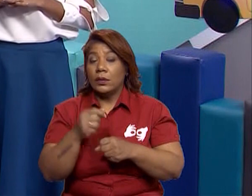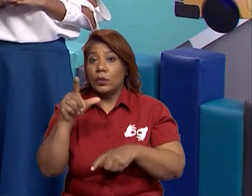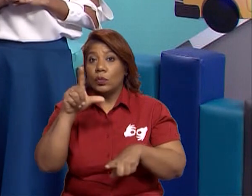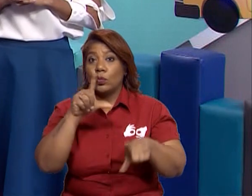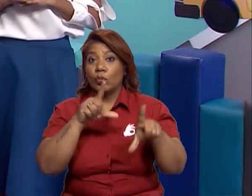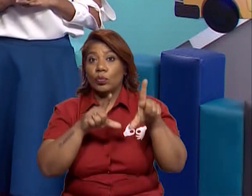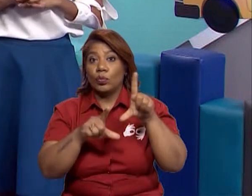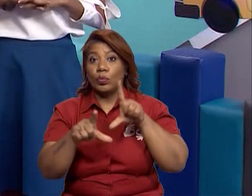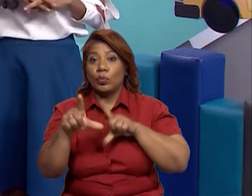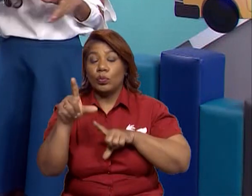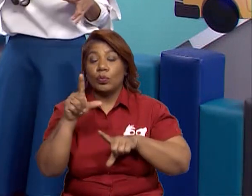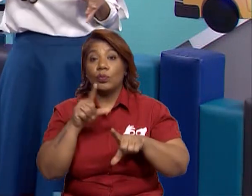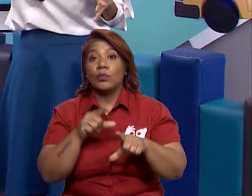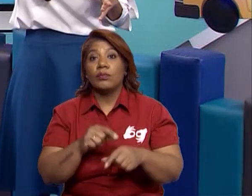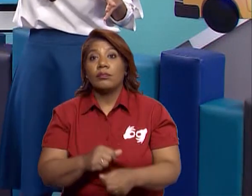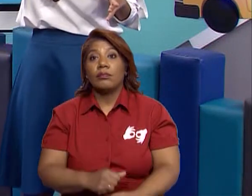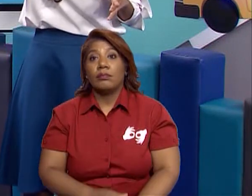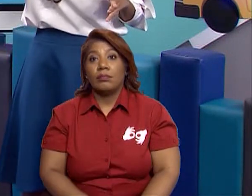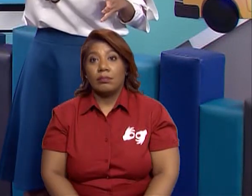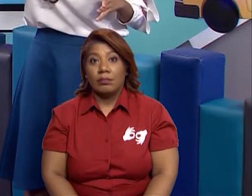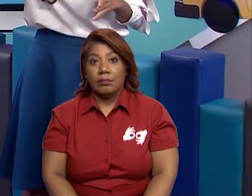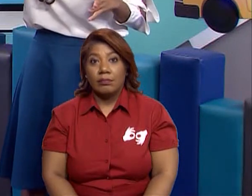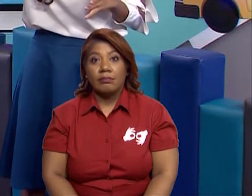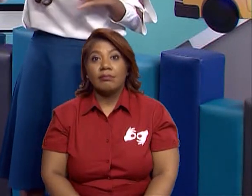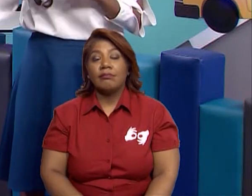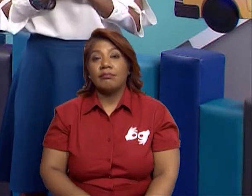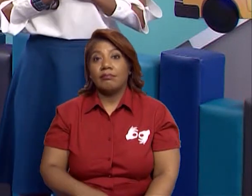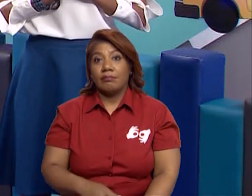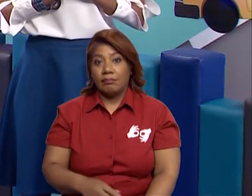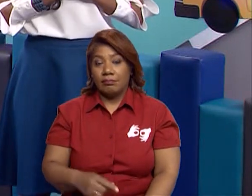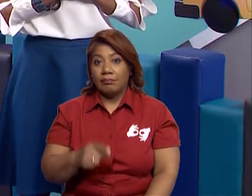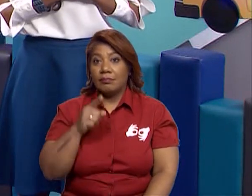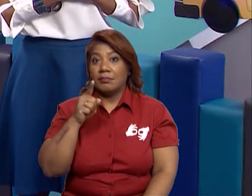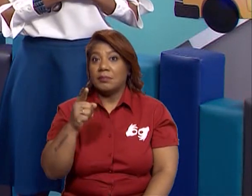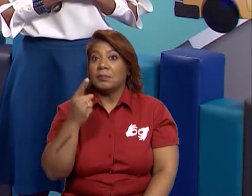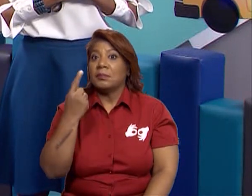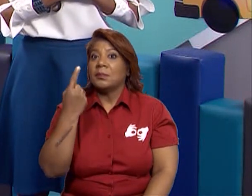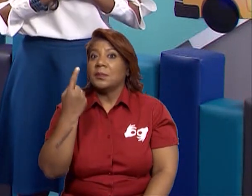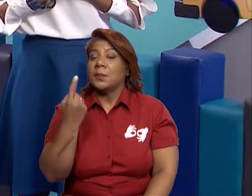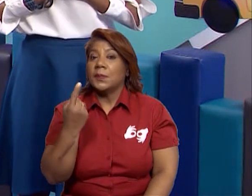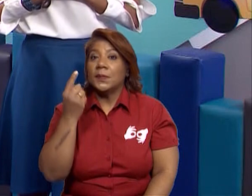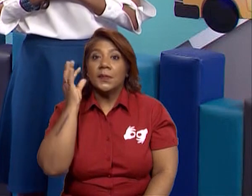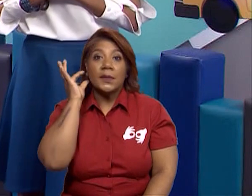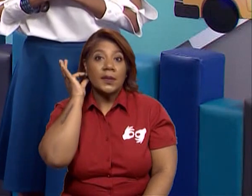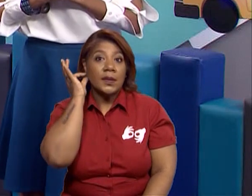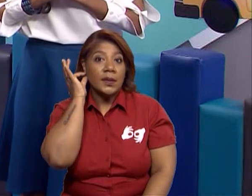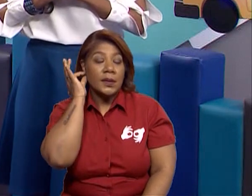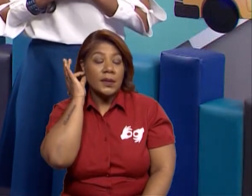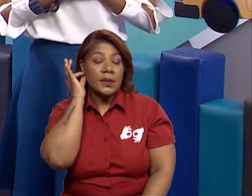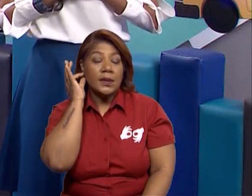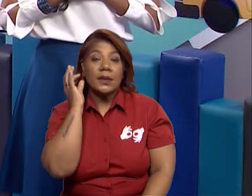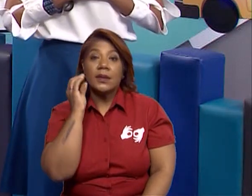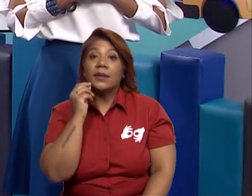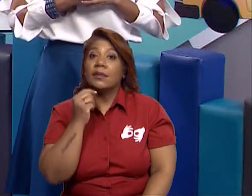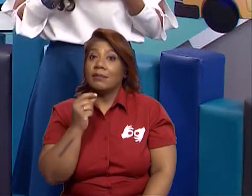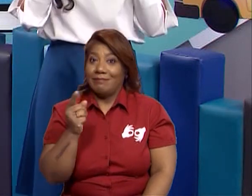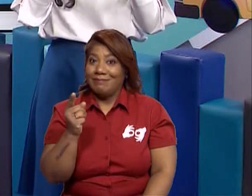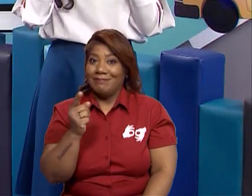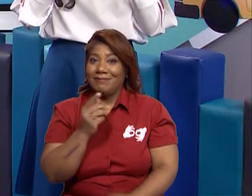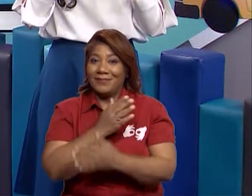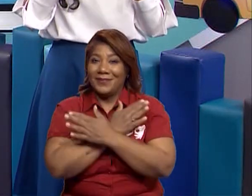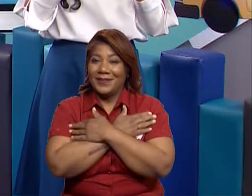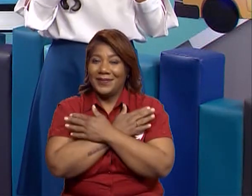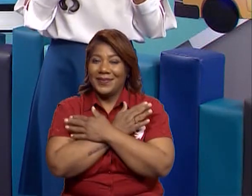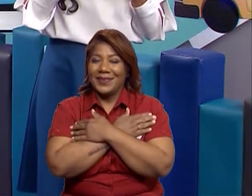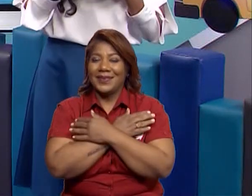interpretación. Ella nos hizo una gráfica. Sí, y Milixa lo hizo solita. Toda su producción lo hizo solita. Oye, Milixa, estás creciendo